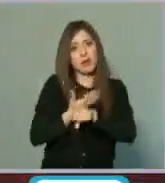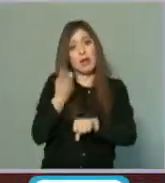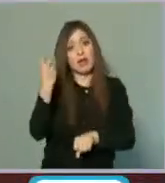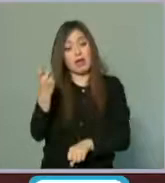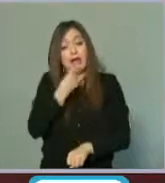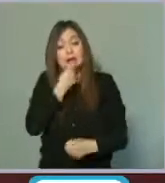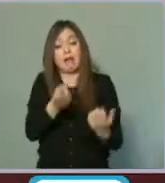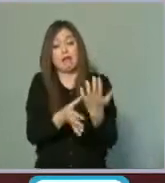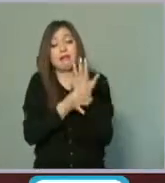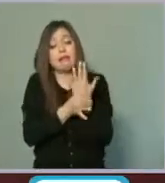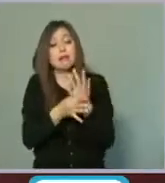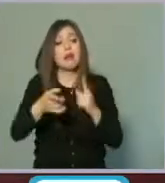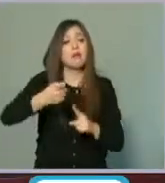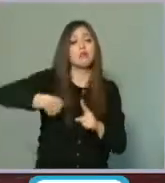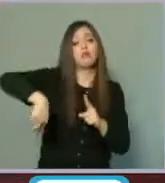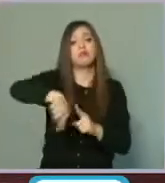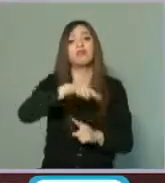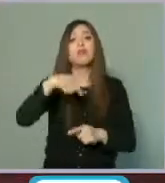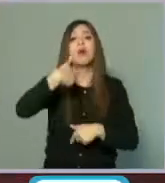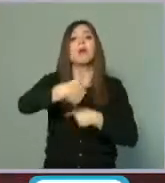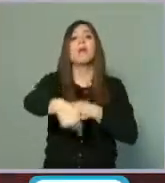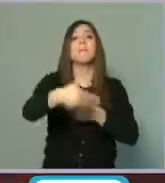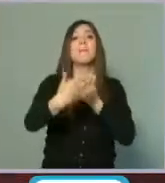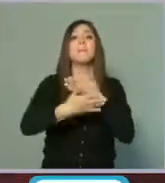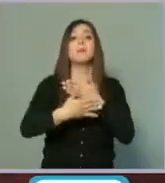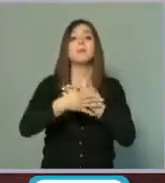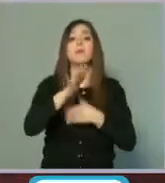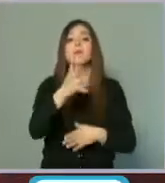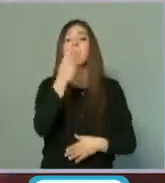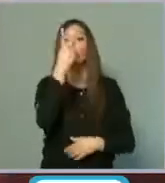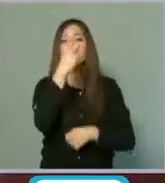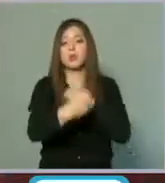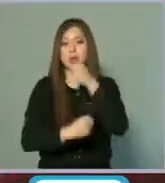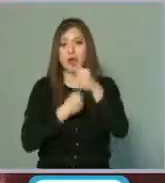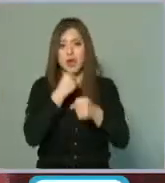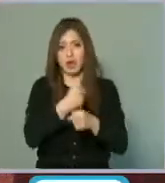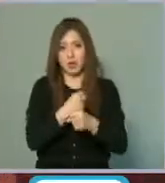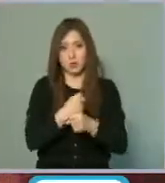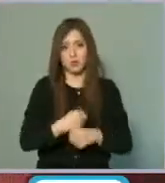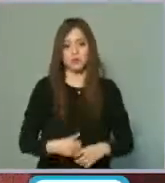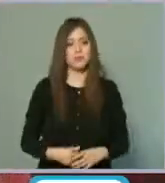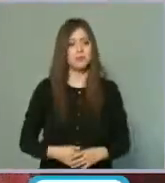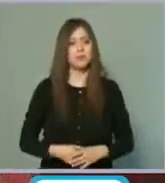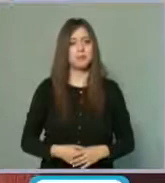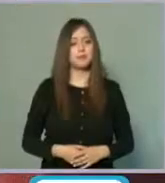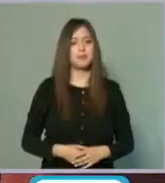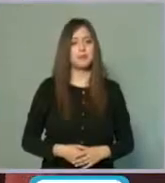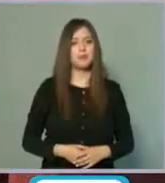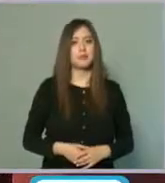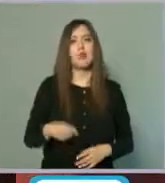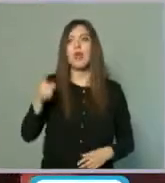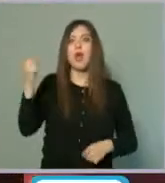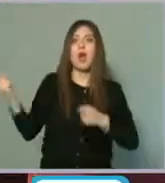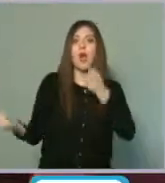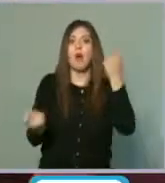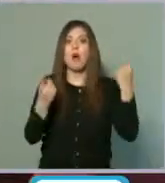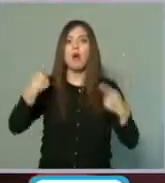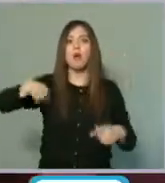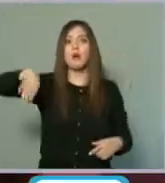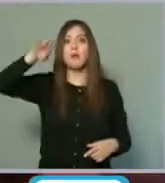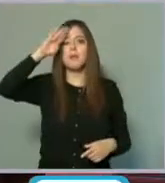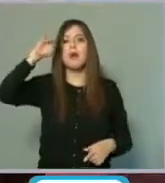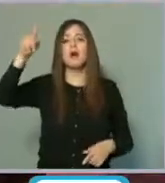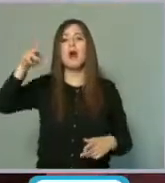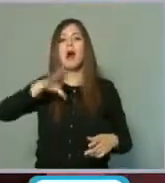con el que ha estado, pues ya prácticamente va para 2 años. Comunión, claro. De alguna manera, entonces, todas las personas que tienen